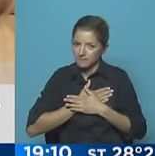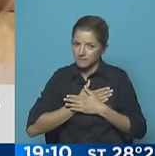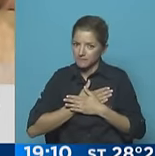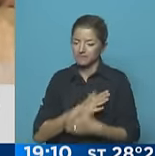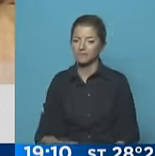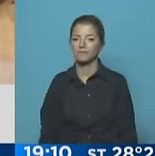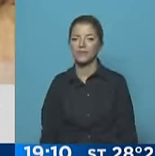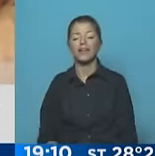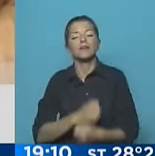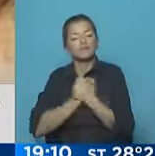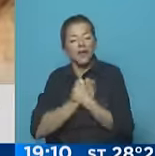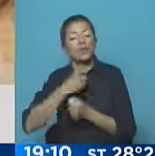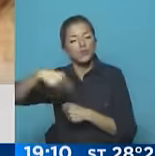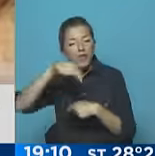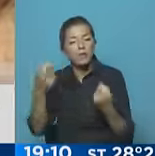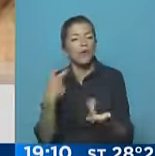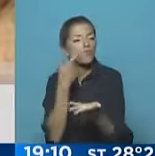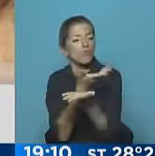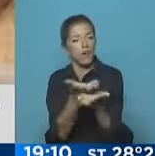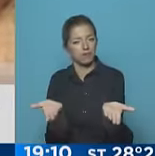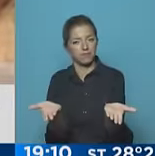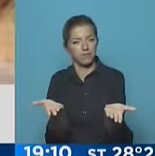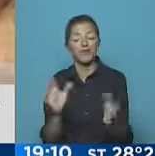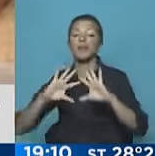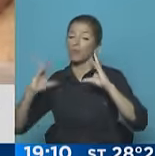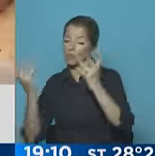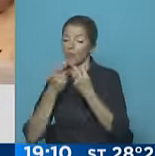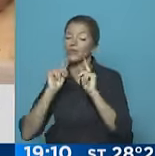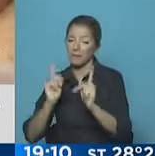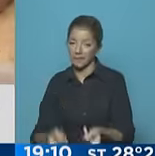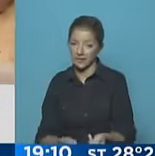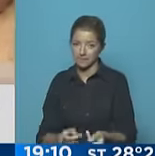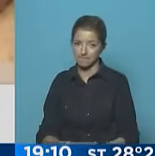el cariño manifestado por todos, por todo el mundo también, ¿no?